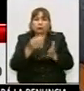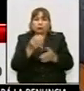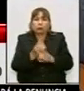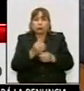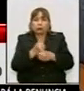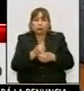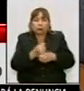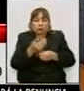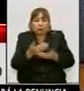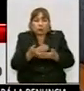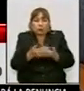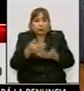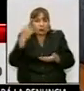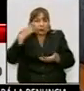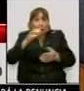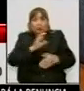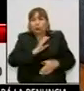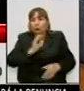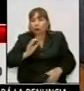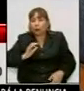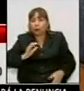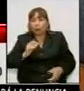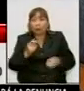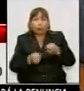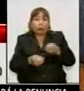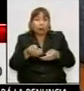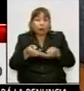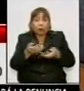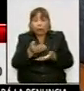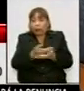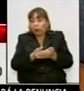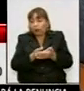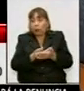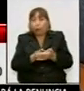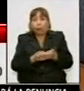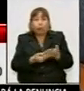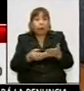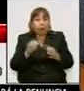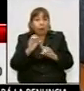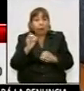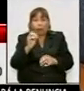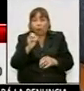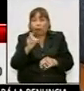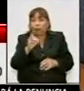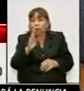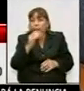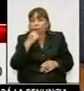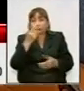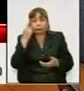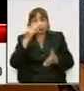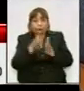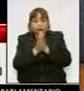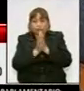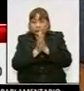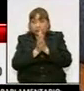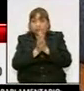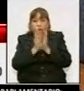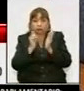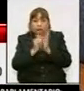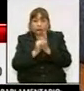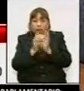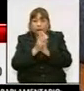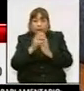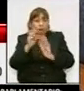de envergadura para el Callao. ¿Y algún ejecutivo representante de ORL se reunió con usted para solicitar la presentación del